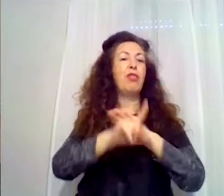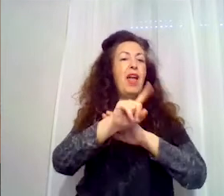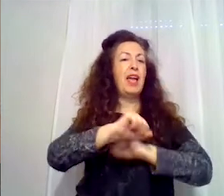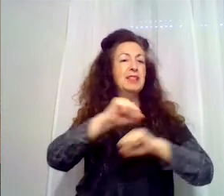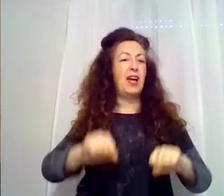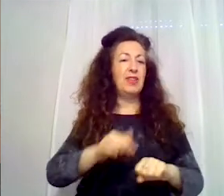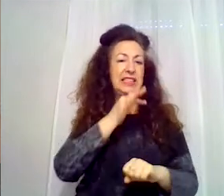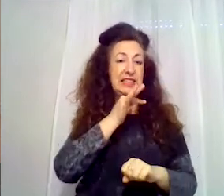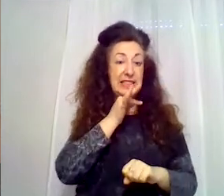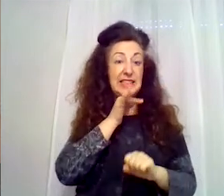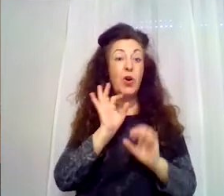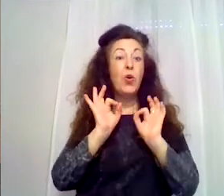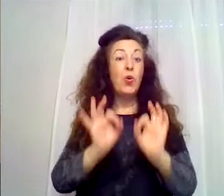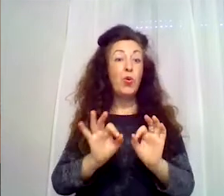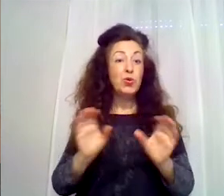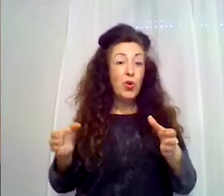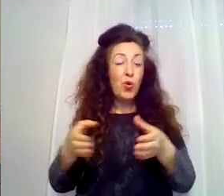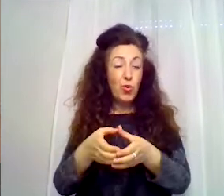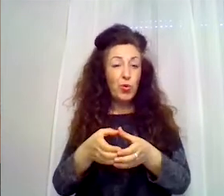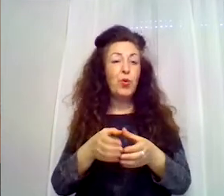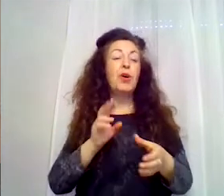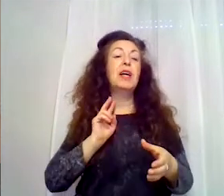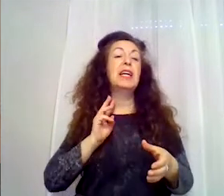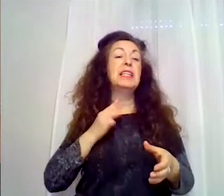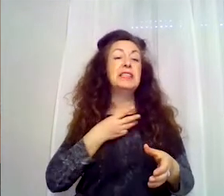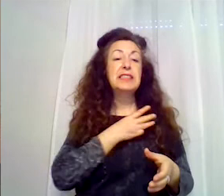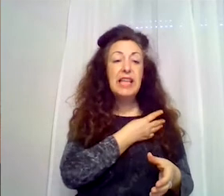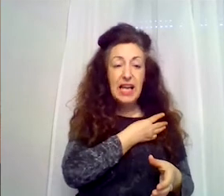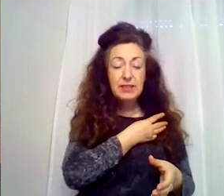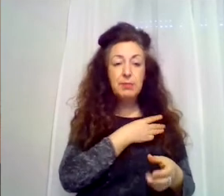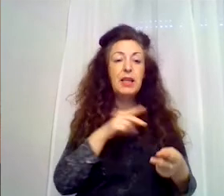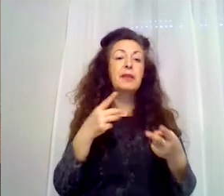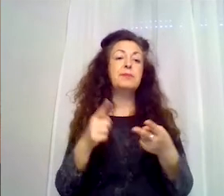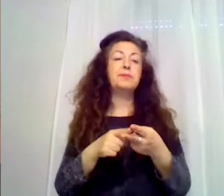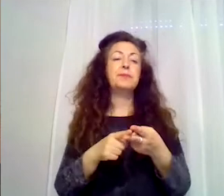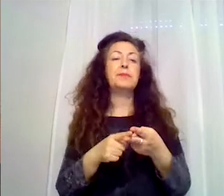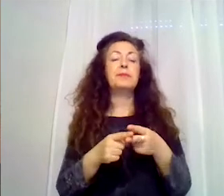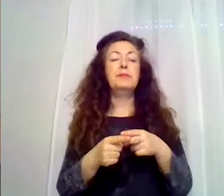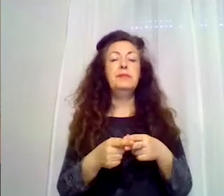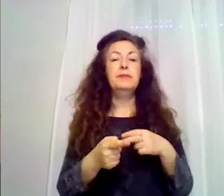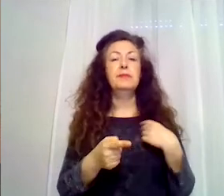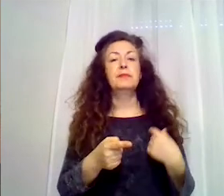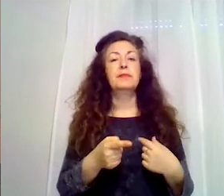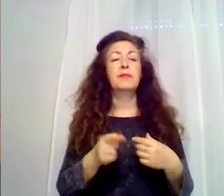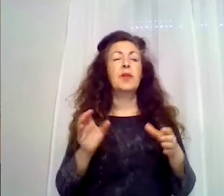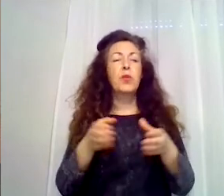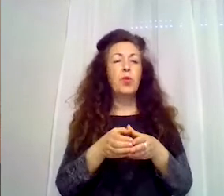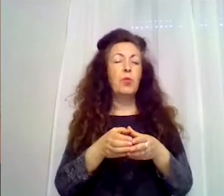Roger Bacon, que era un canciller que escribía en latín, y por supuesto la de Marlowe, que es